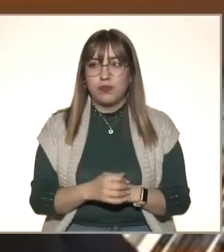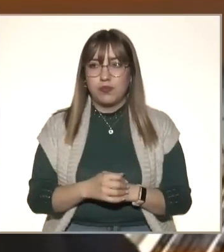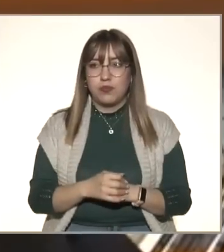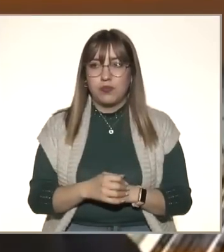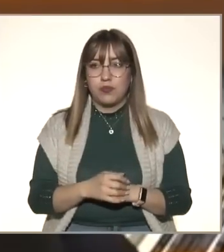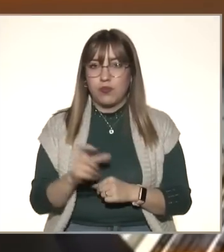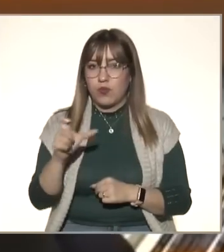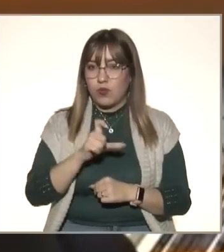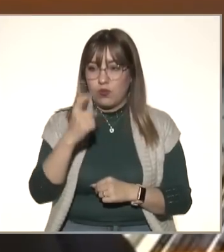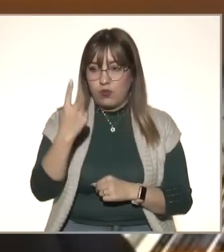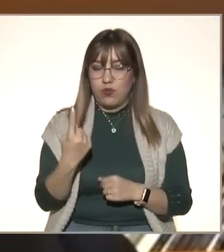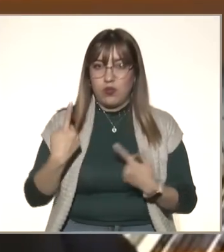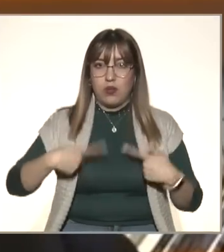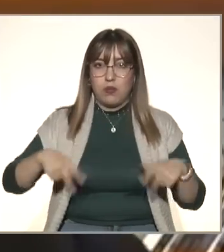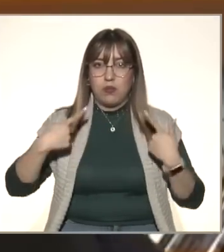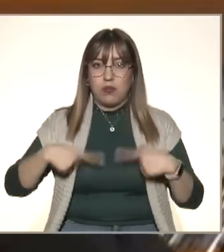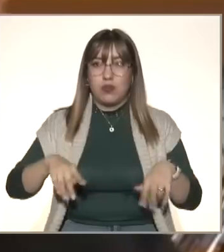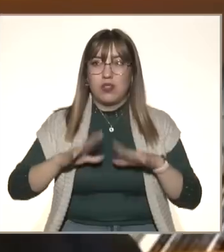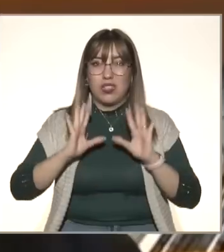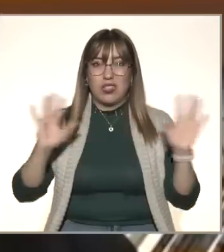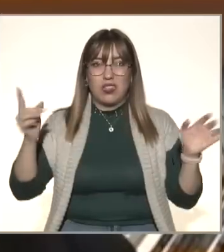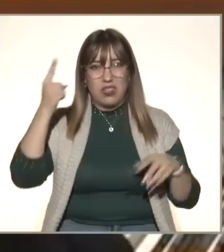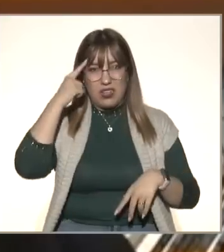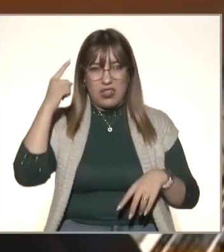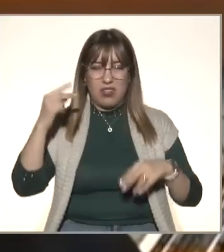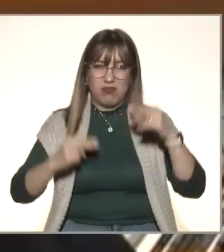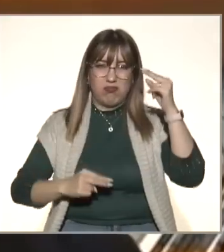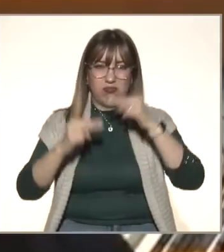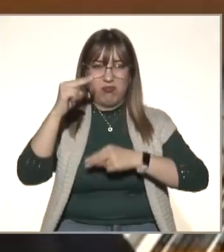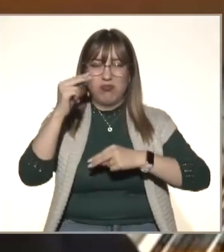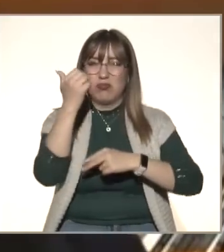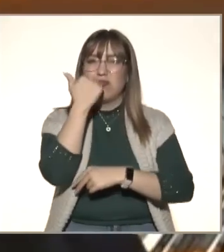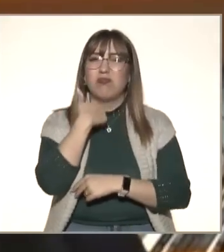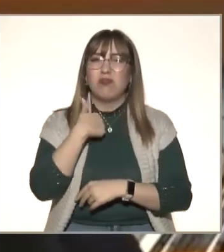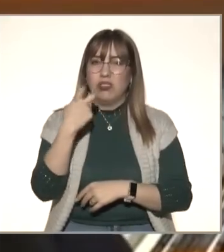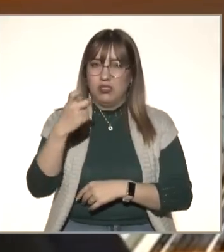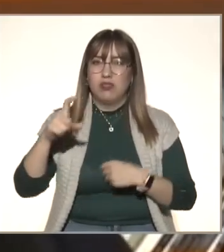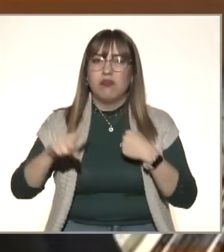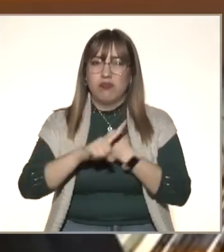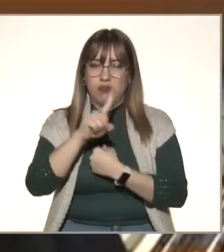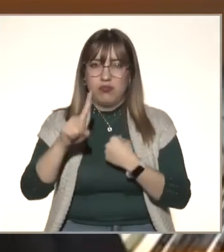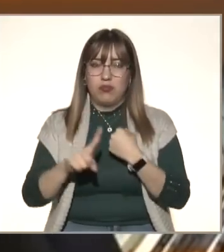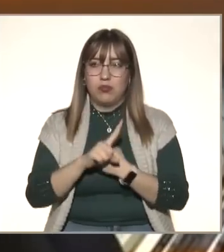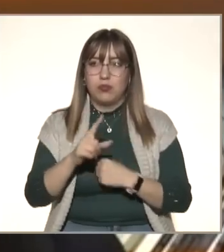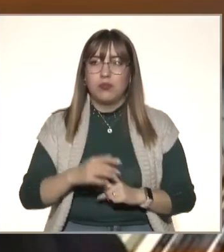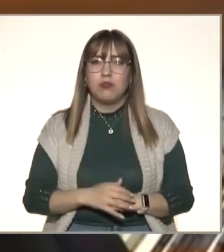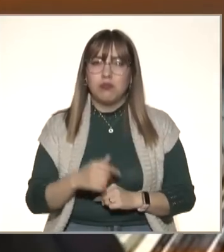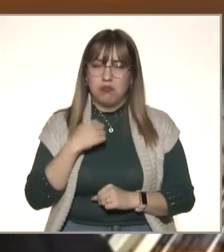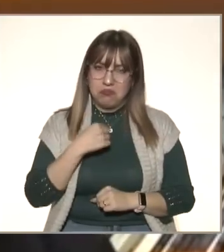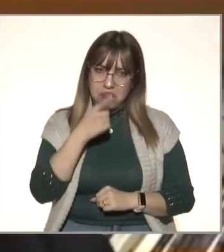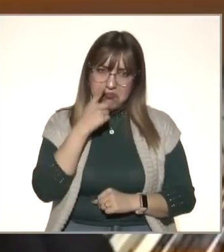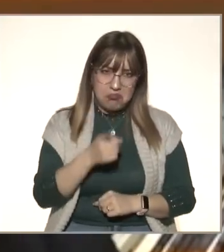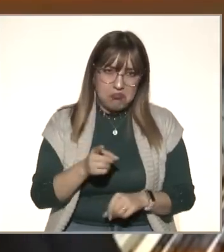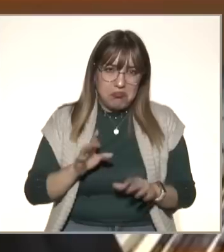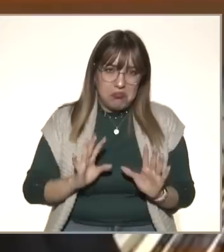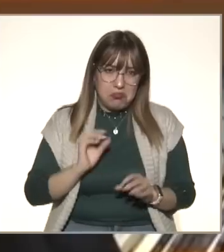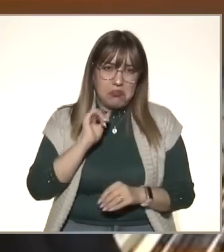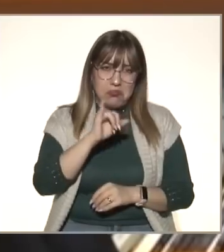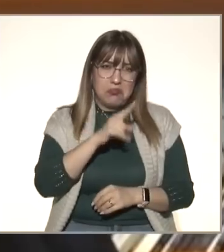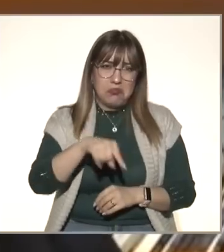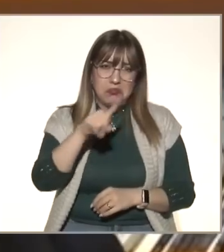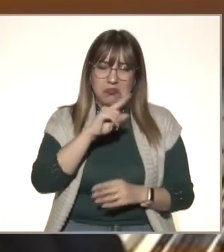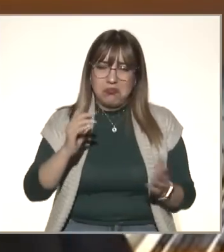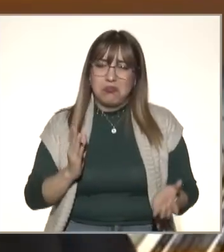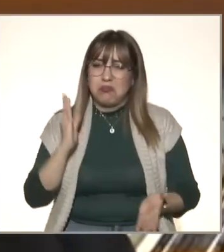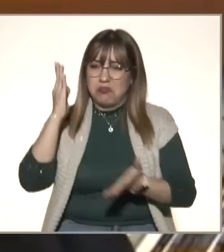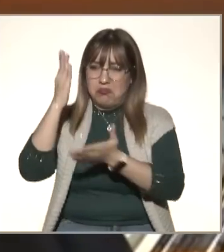ha llegado a un determinado nivel de alcohol. Entonces yo creo que la política debería de ser sí ir y sí cuidarse entre